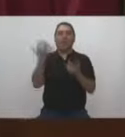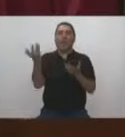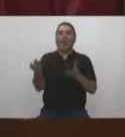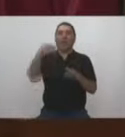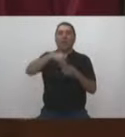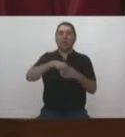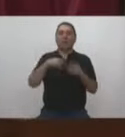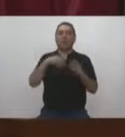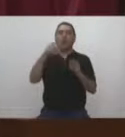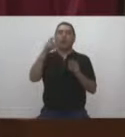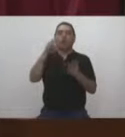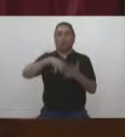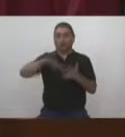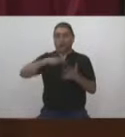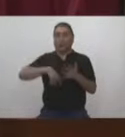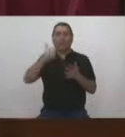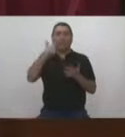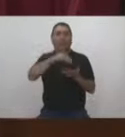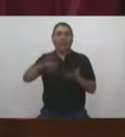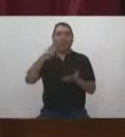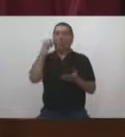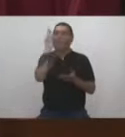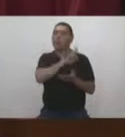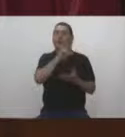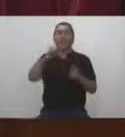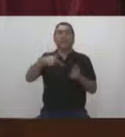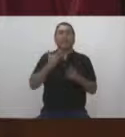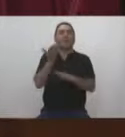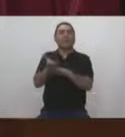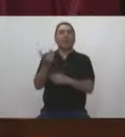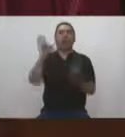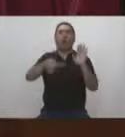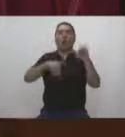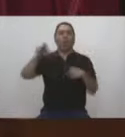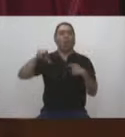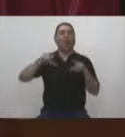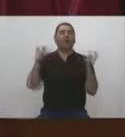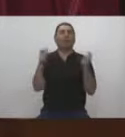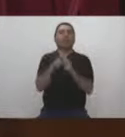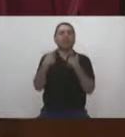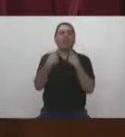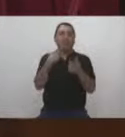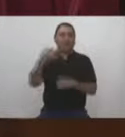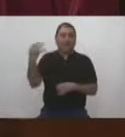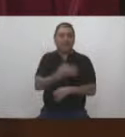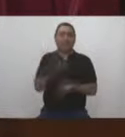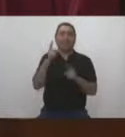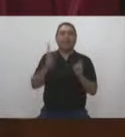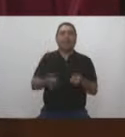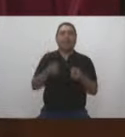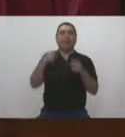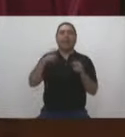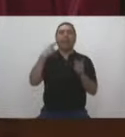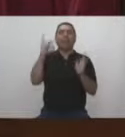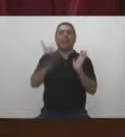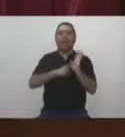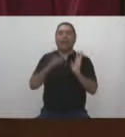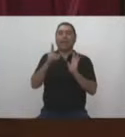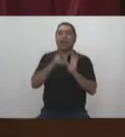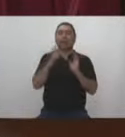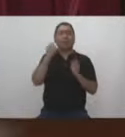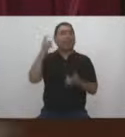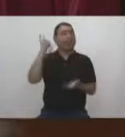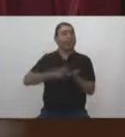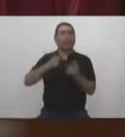me parece que son cuestiones absolutamente diferentes. Lo que sí tenemos que trabajar todos por el ascenso social y ver si finalmente estas cuestiones estén